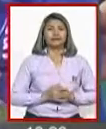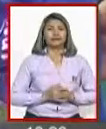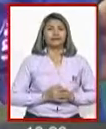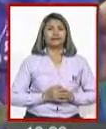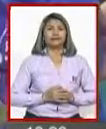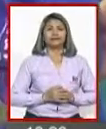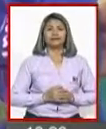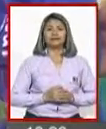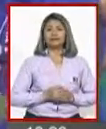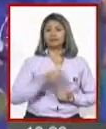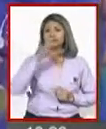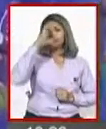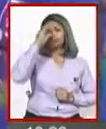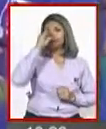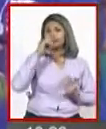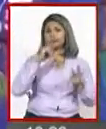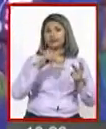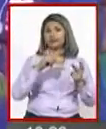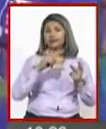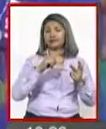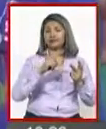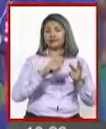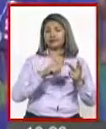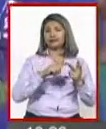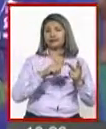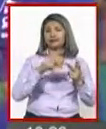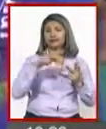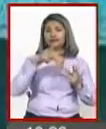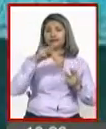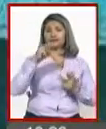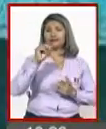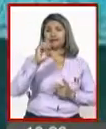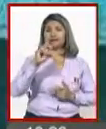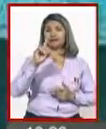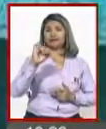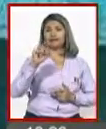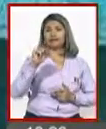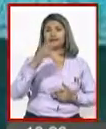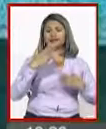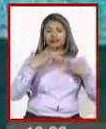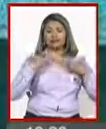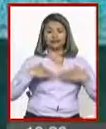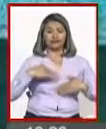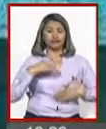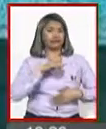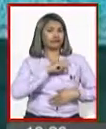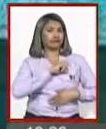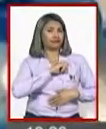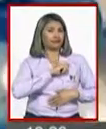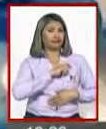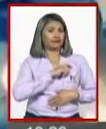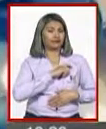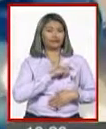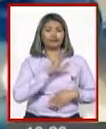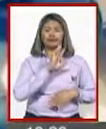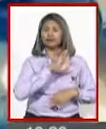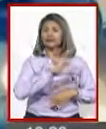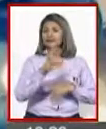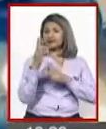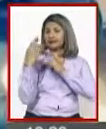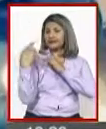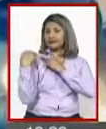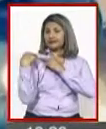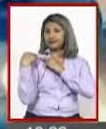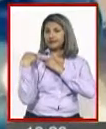delincuente de apellido Pichón, alias Pichón Medina, ¿no? Si él viste uniforme o no es una responsabilidad